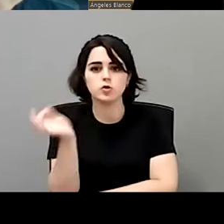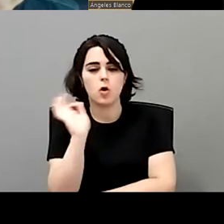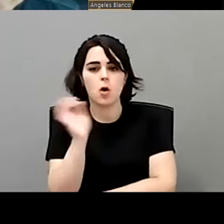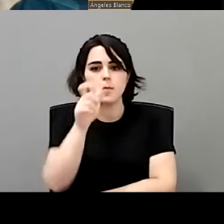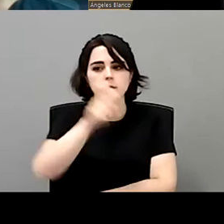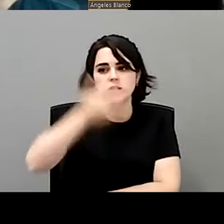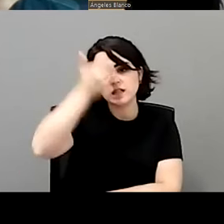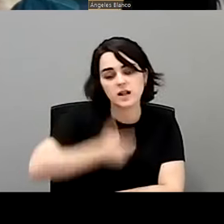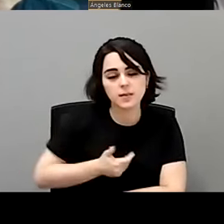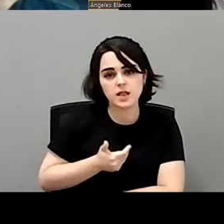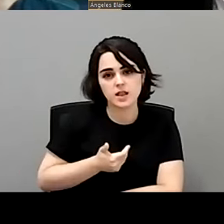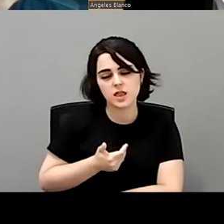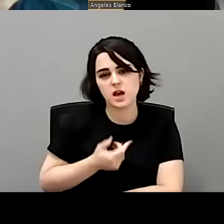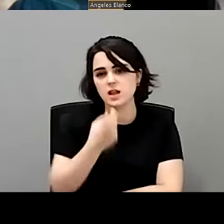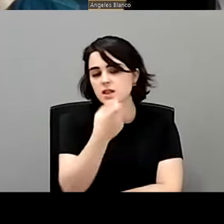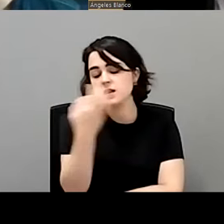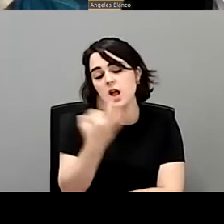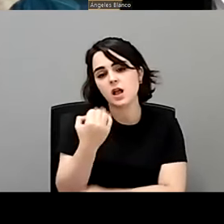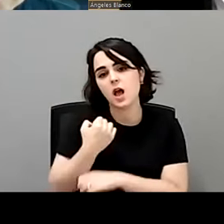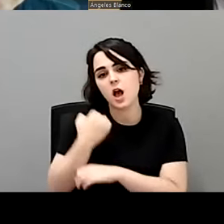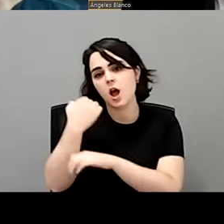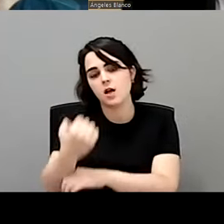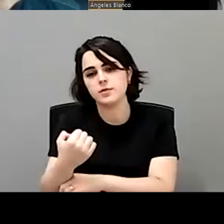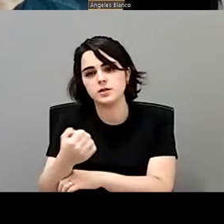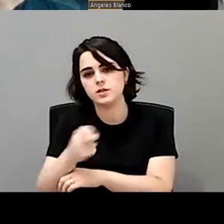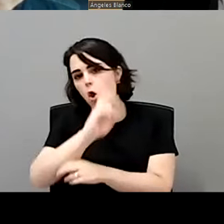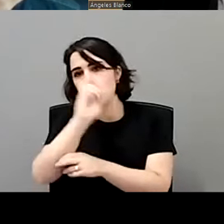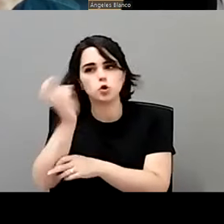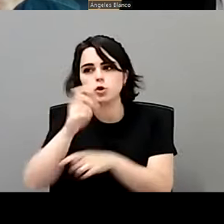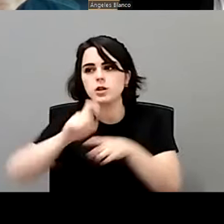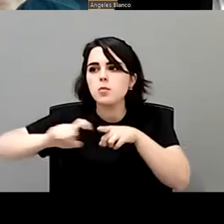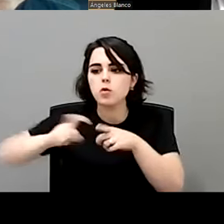con parálisis cerebral que necesitan también apoyos de índole